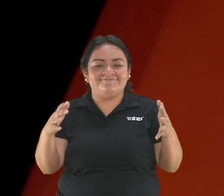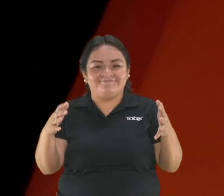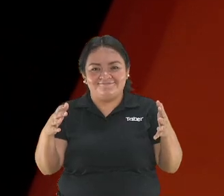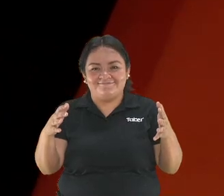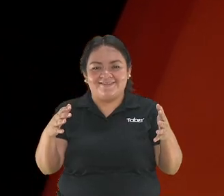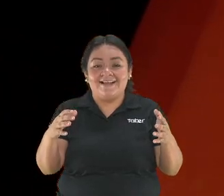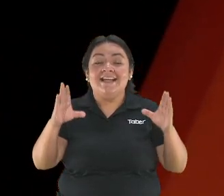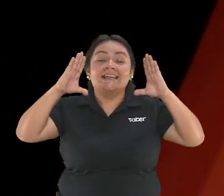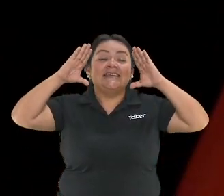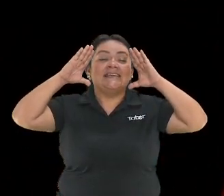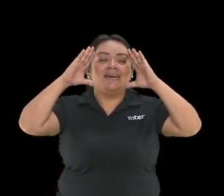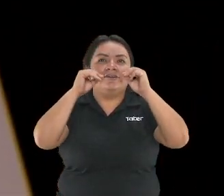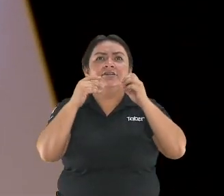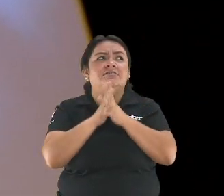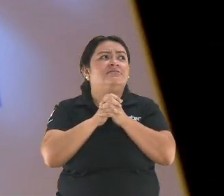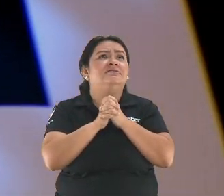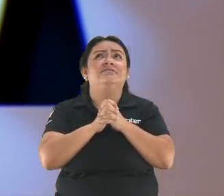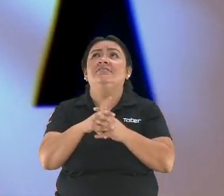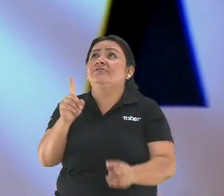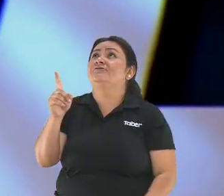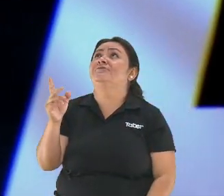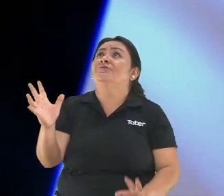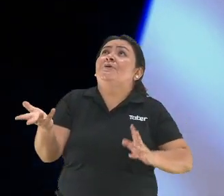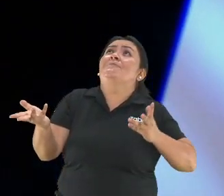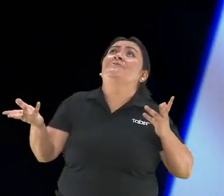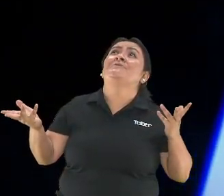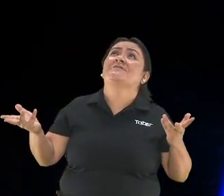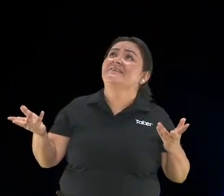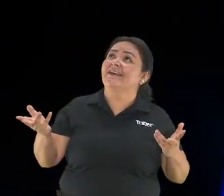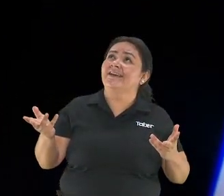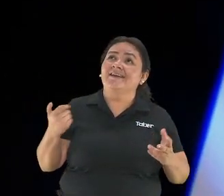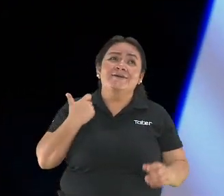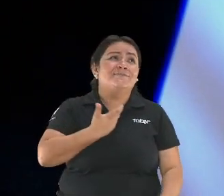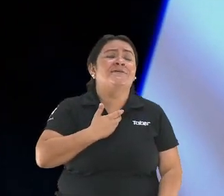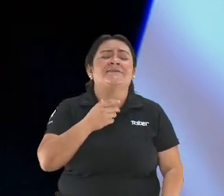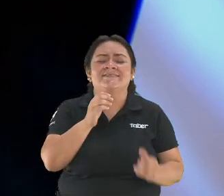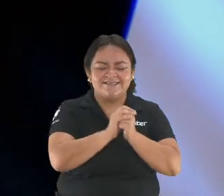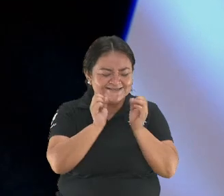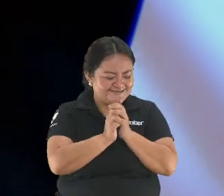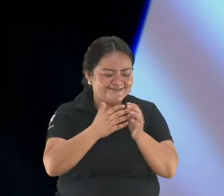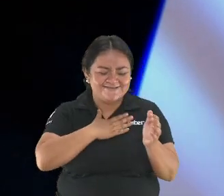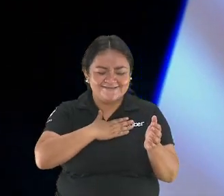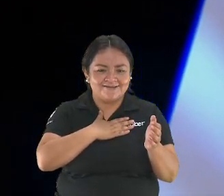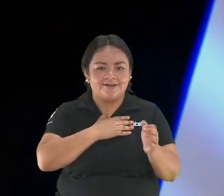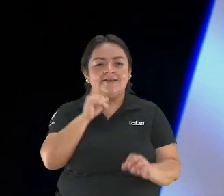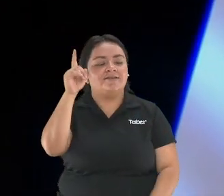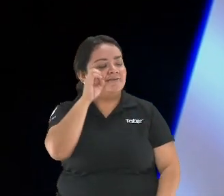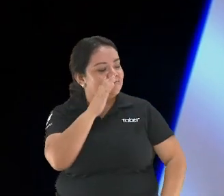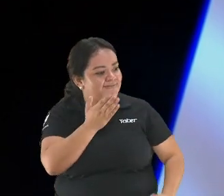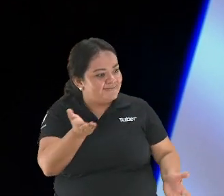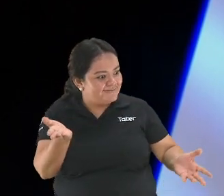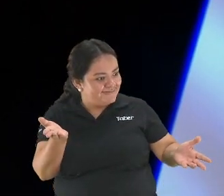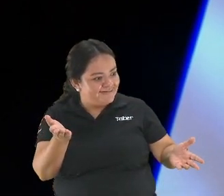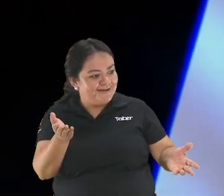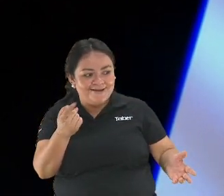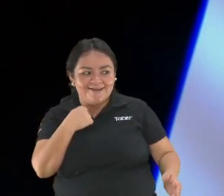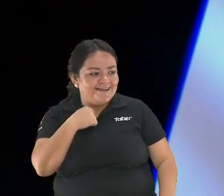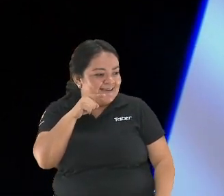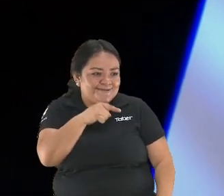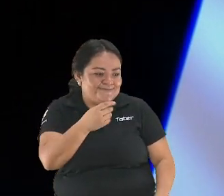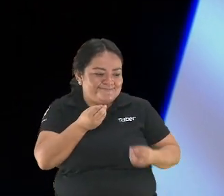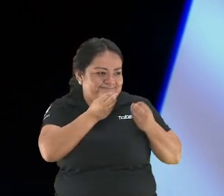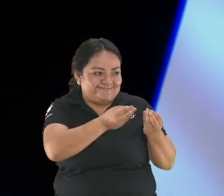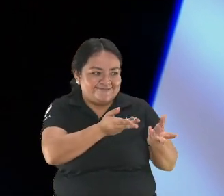y en la noche al señor porque estás poner más porque estas cosas y el señor te dice es que yo no te